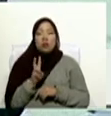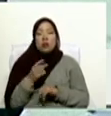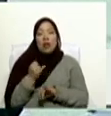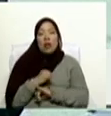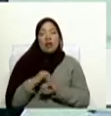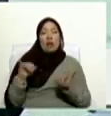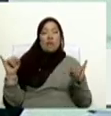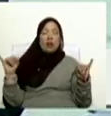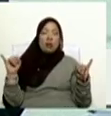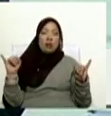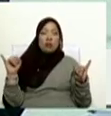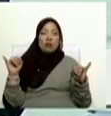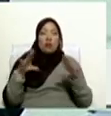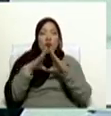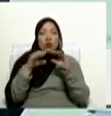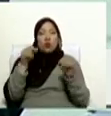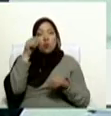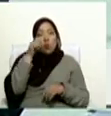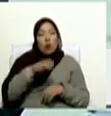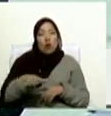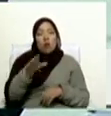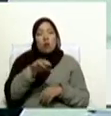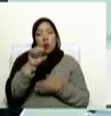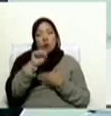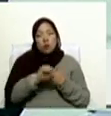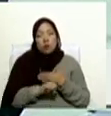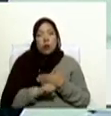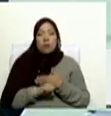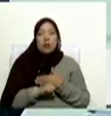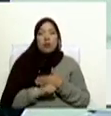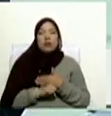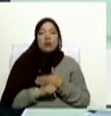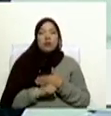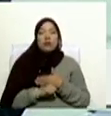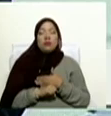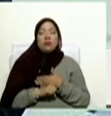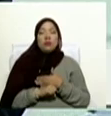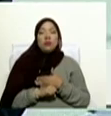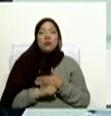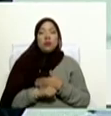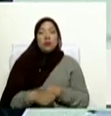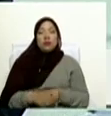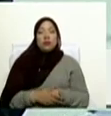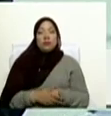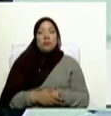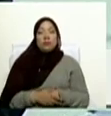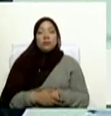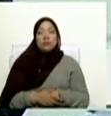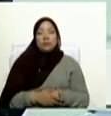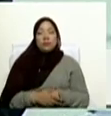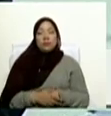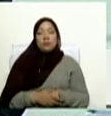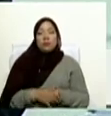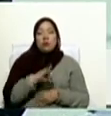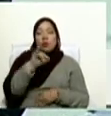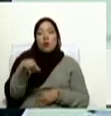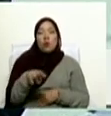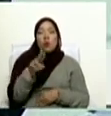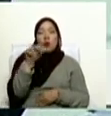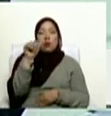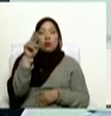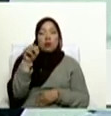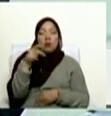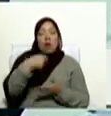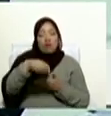independencia de todo el continente suramericano cuán cruenta cuando